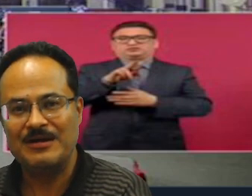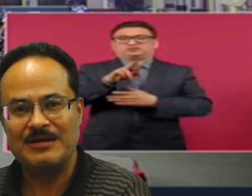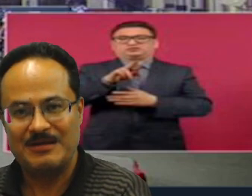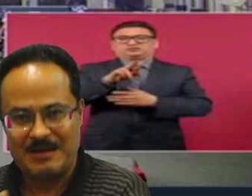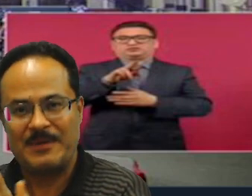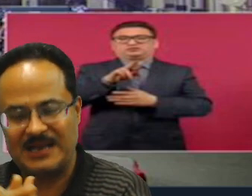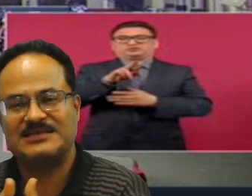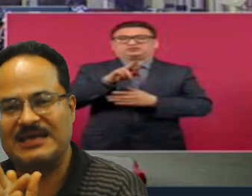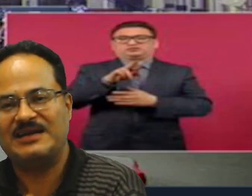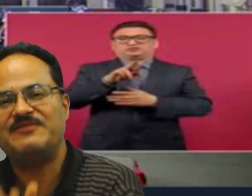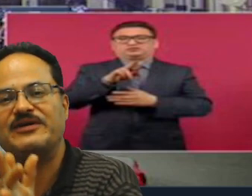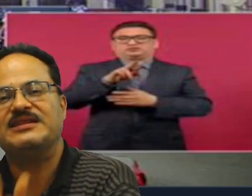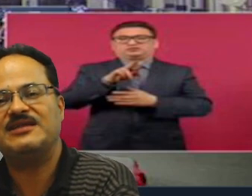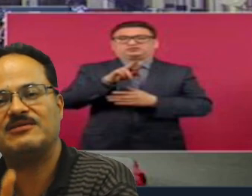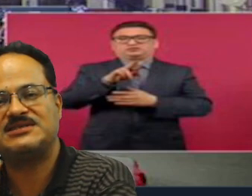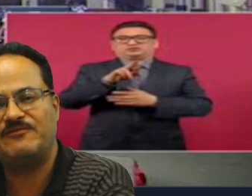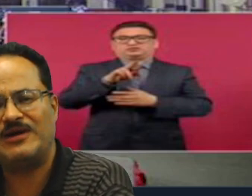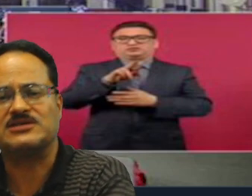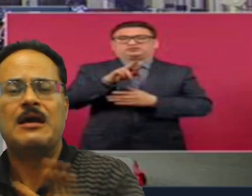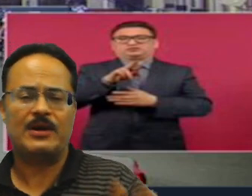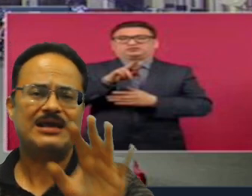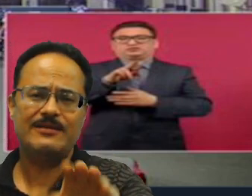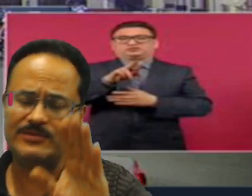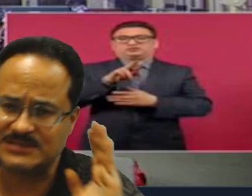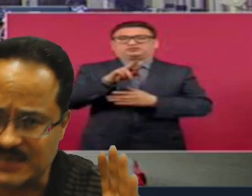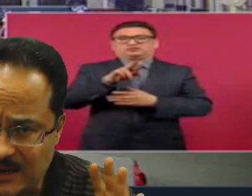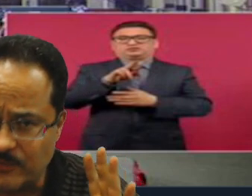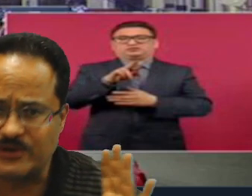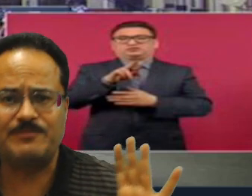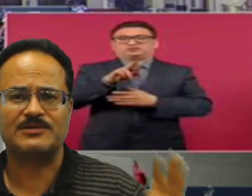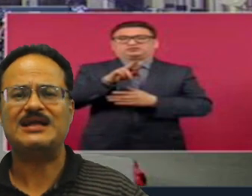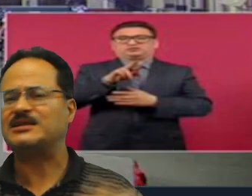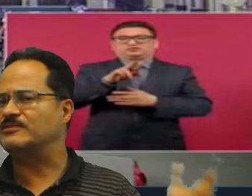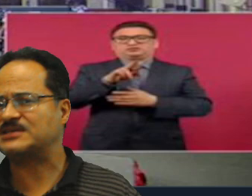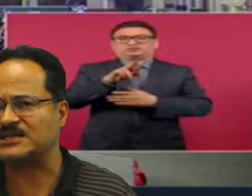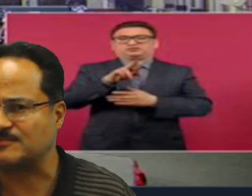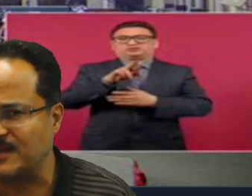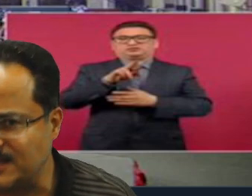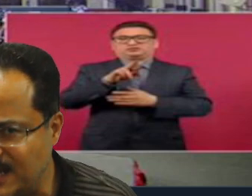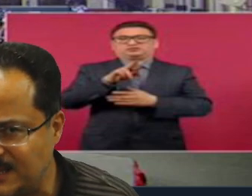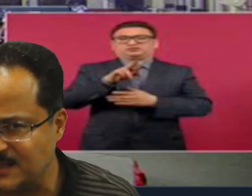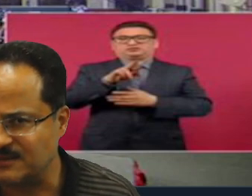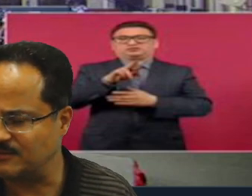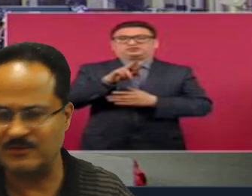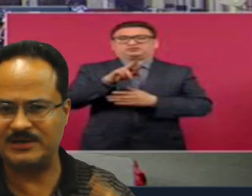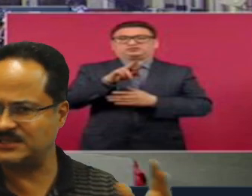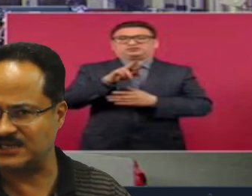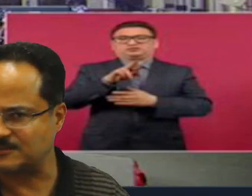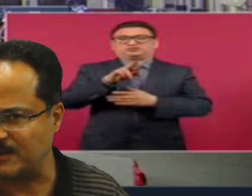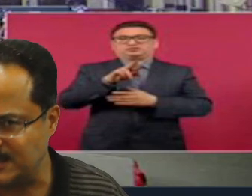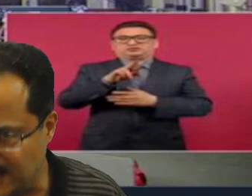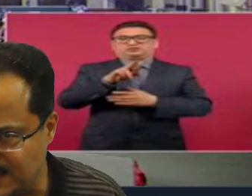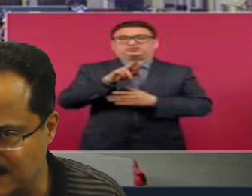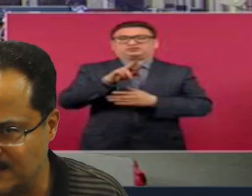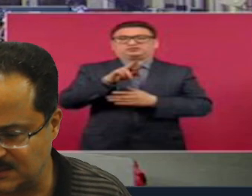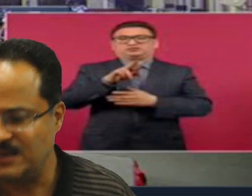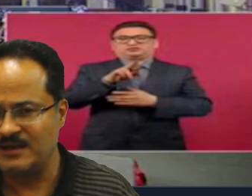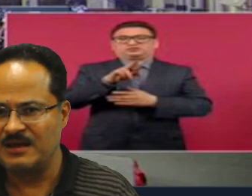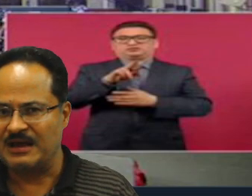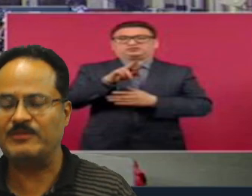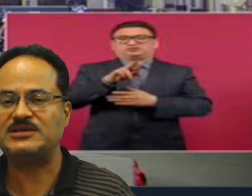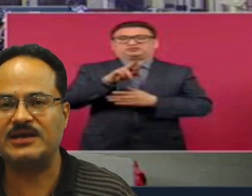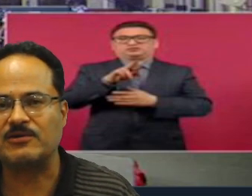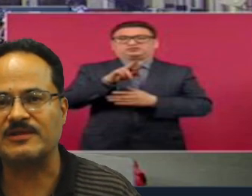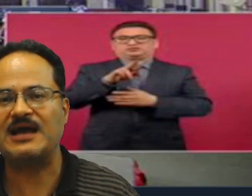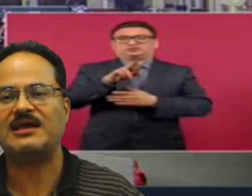Obrador para seguir defendiendo a Cienfuegos pero aquí debemos de hacer algo muy importante no es casualidad no es casualidad Sí